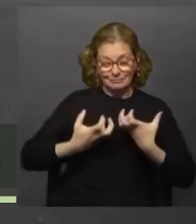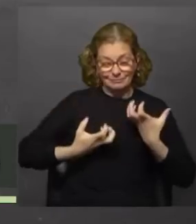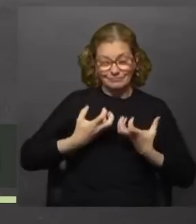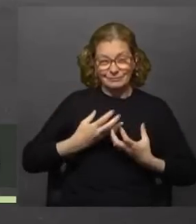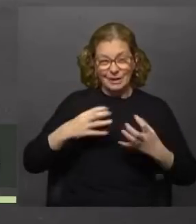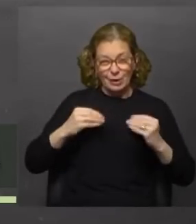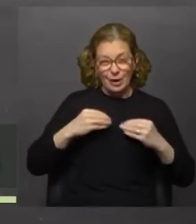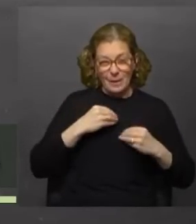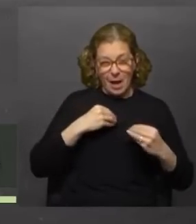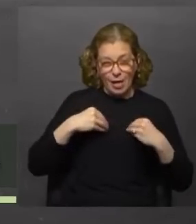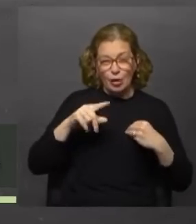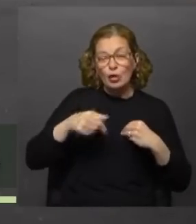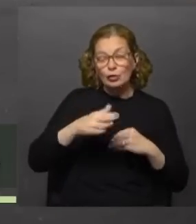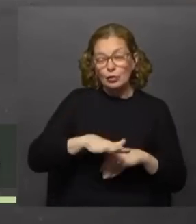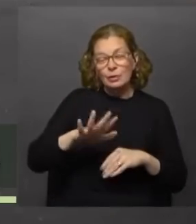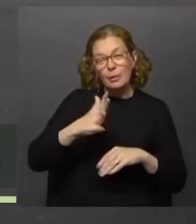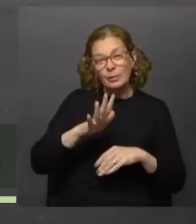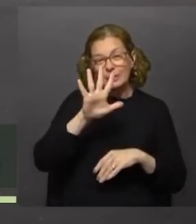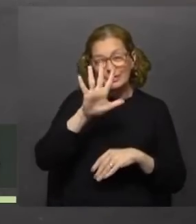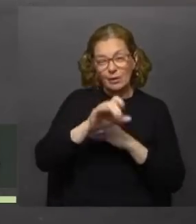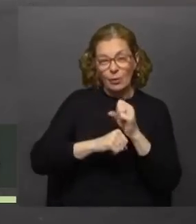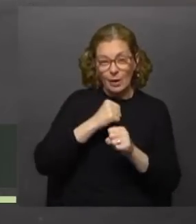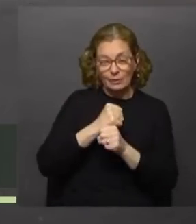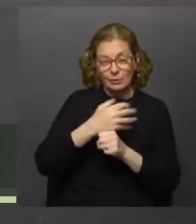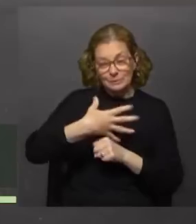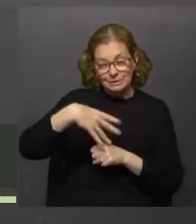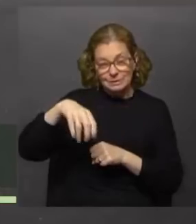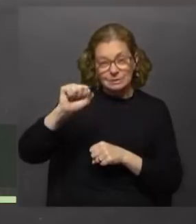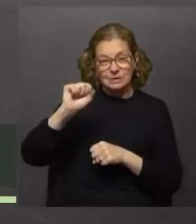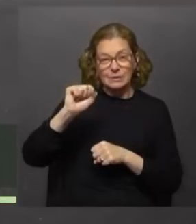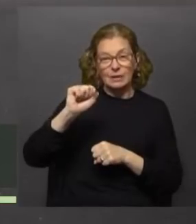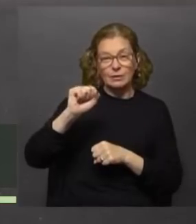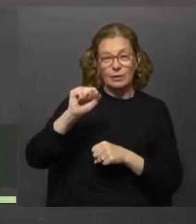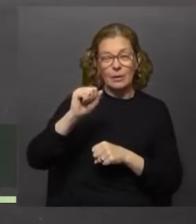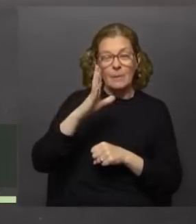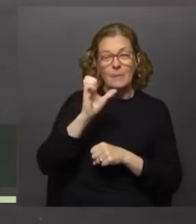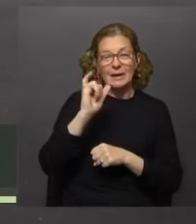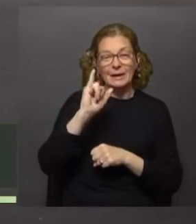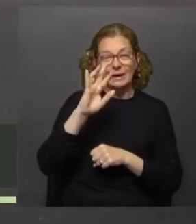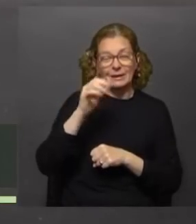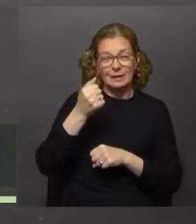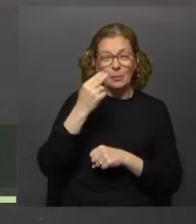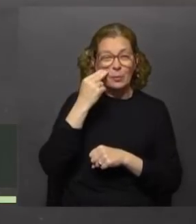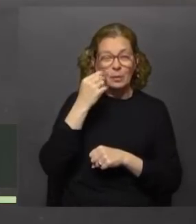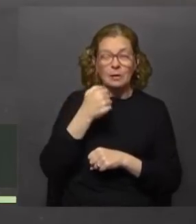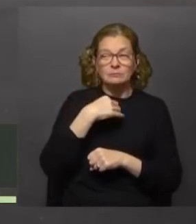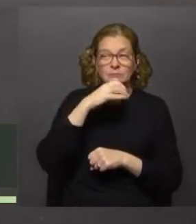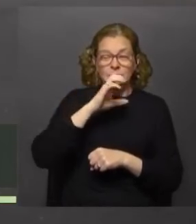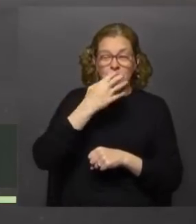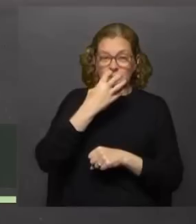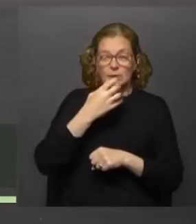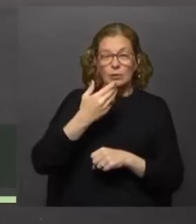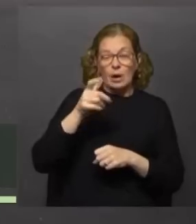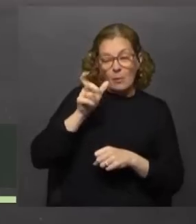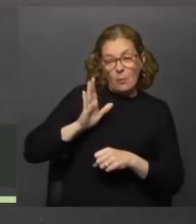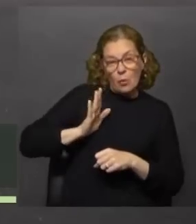entidad y otro niño de alrededor de cinco años que fue trasladado al Pereira roser por intoxicación una mujer mayor